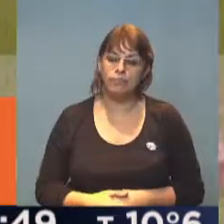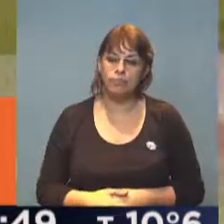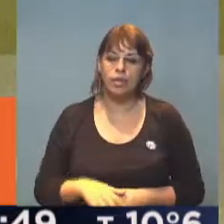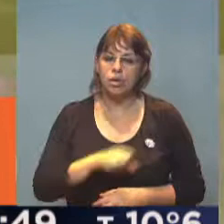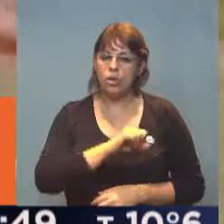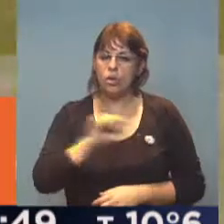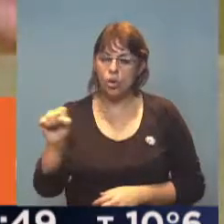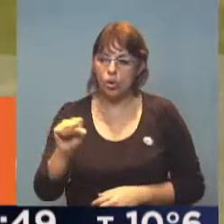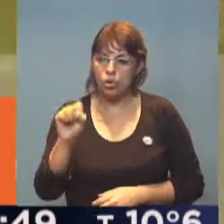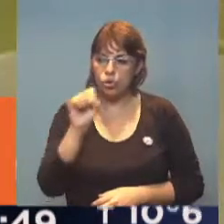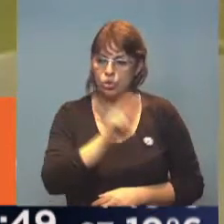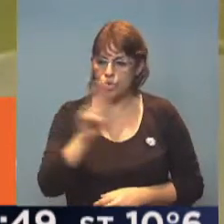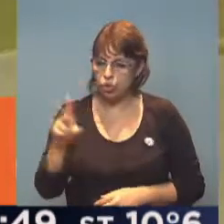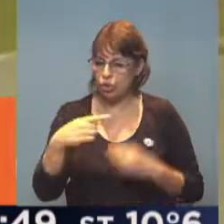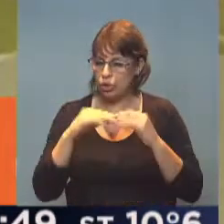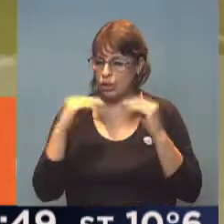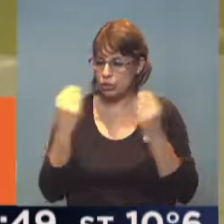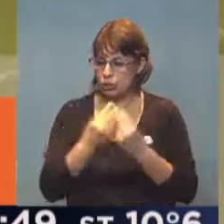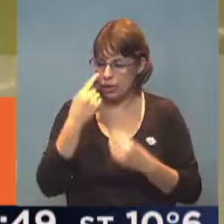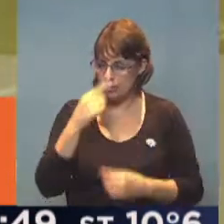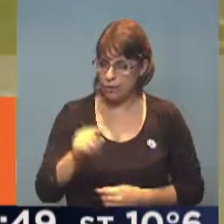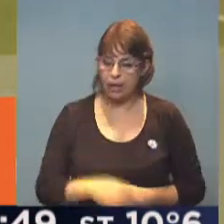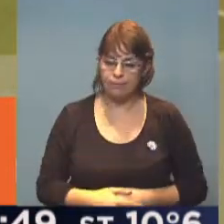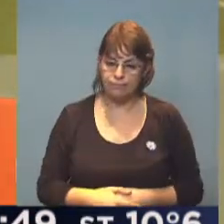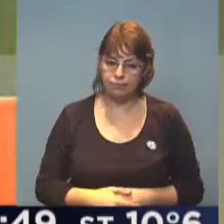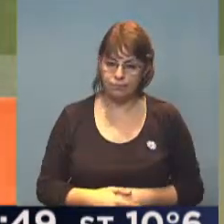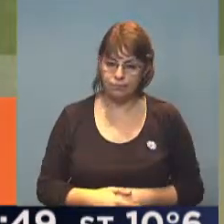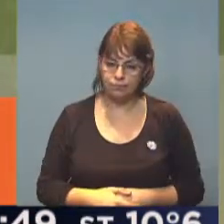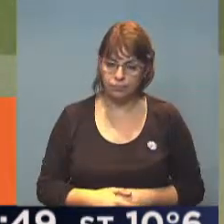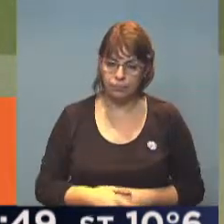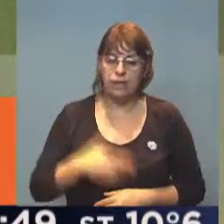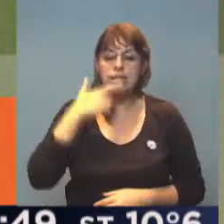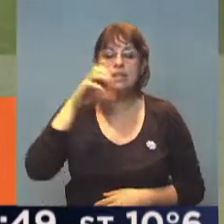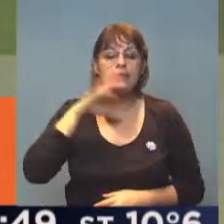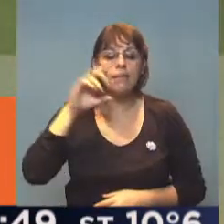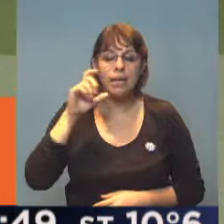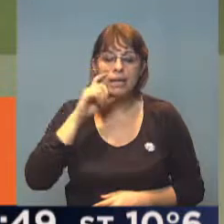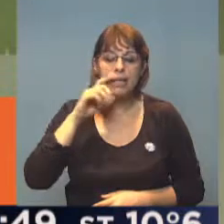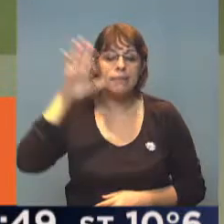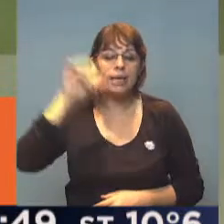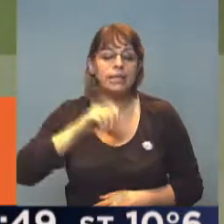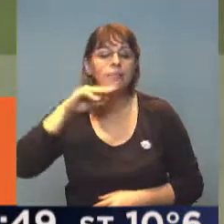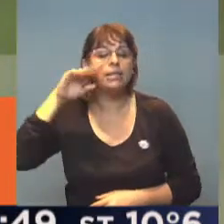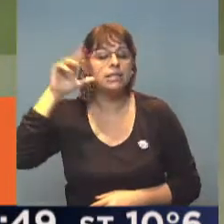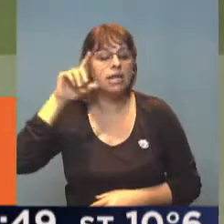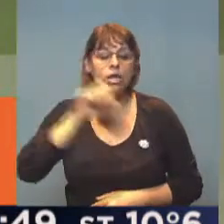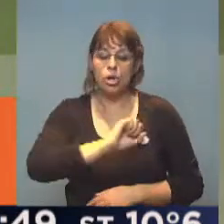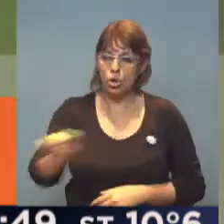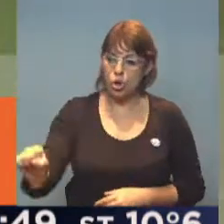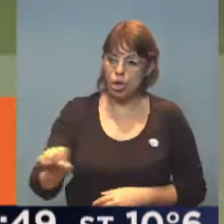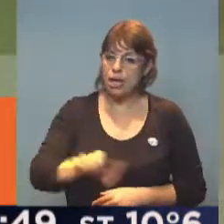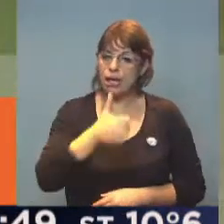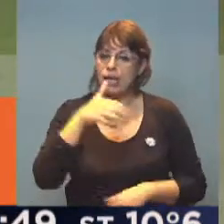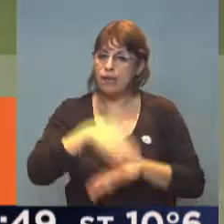cerró el 2-2 final de cabeza arriba, un golazo. Santa Marina con este tanto de Martín Michel ganó en